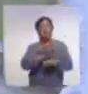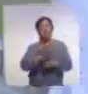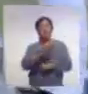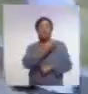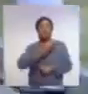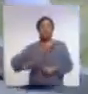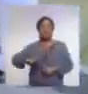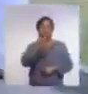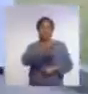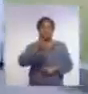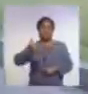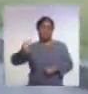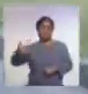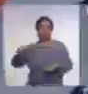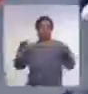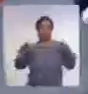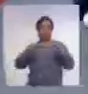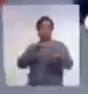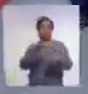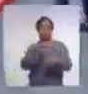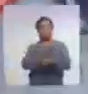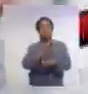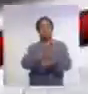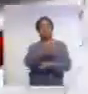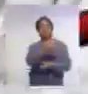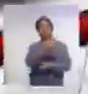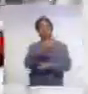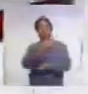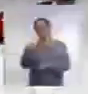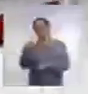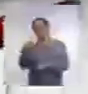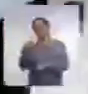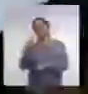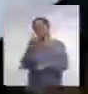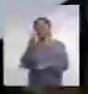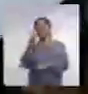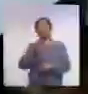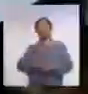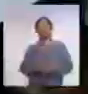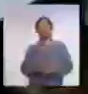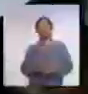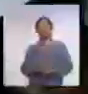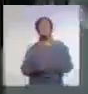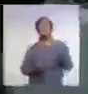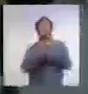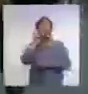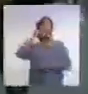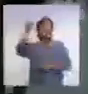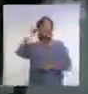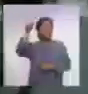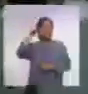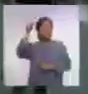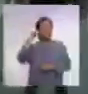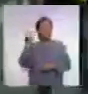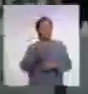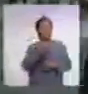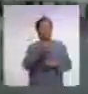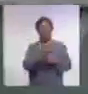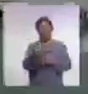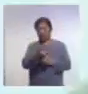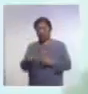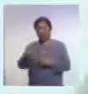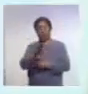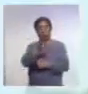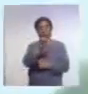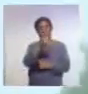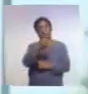naciones celebrarán en Brasilia el 13 y 14 de noviembre. Nuevas protestas contra el herbicida con glifosato de Bayer